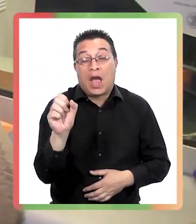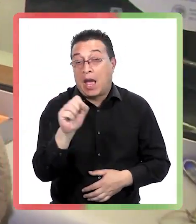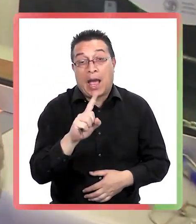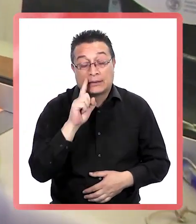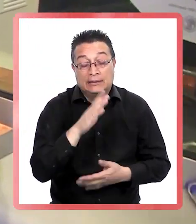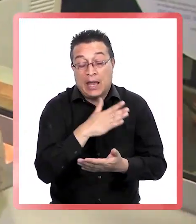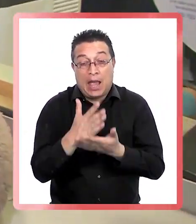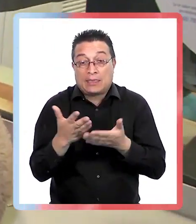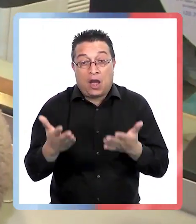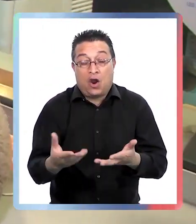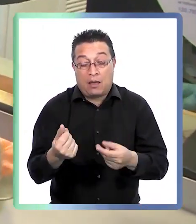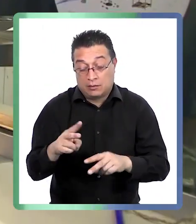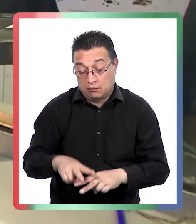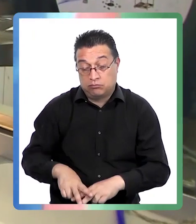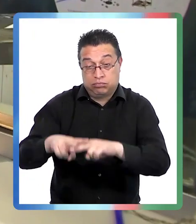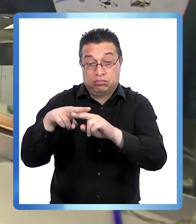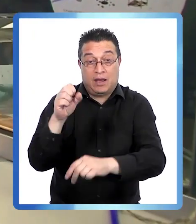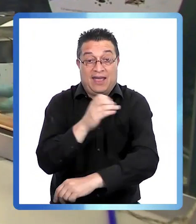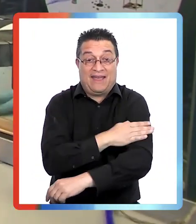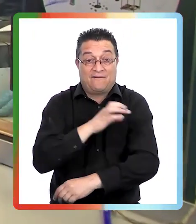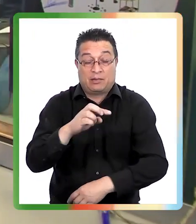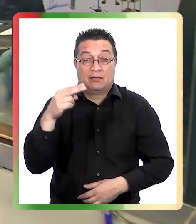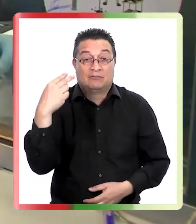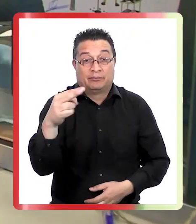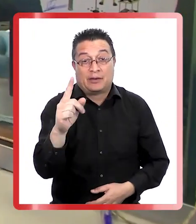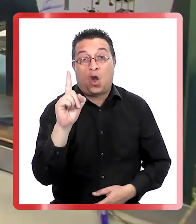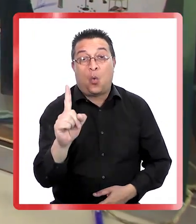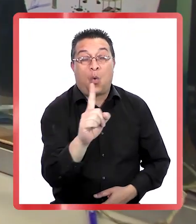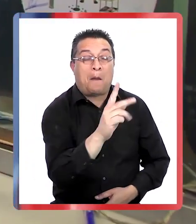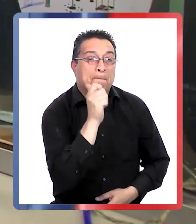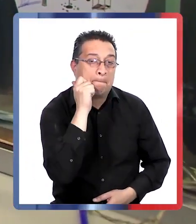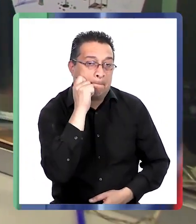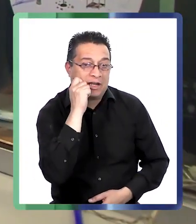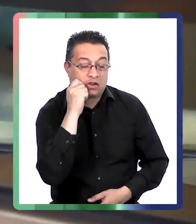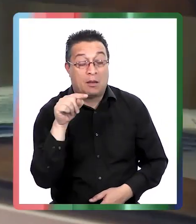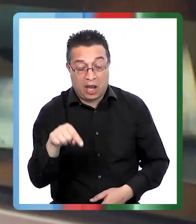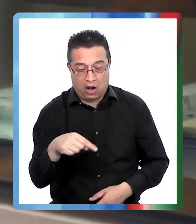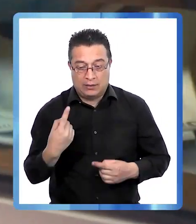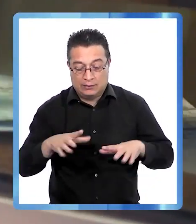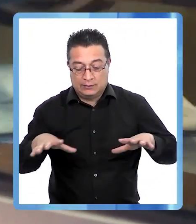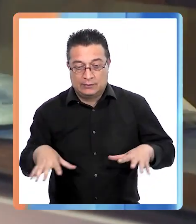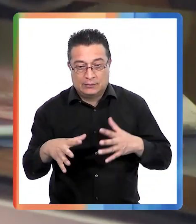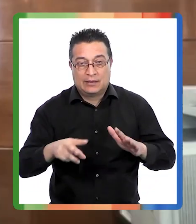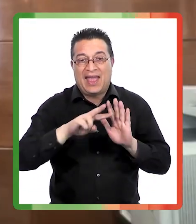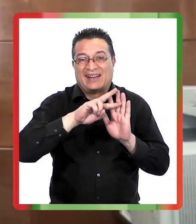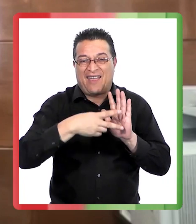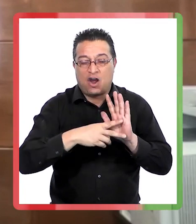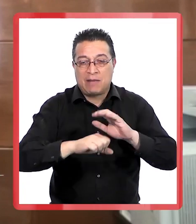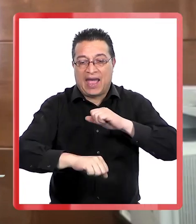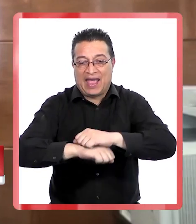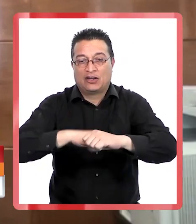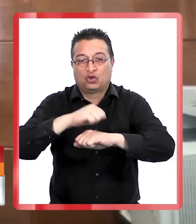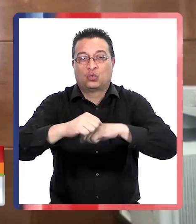sido y así es hasta ahora la capitalización individual administrada por las AFP. Pero nuestra energía está puesta en la reforma estructural